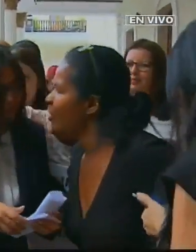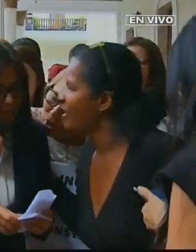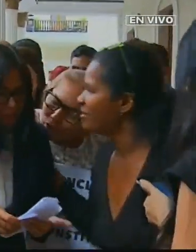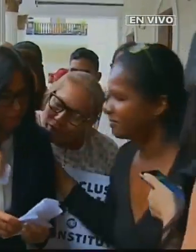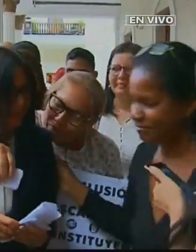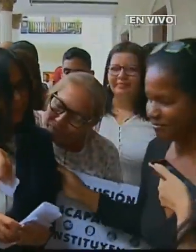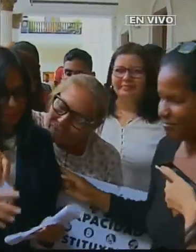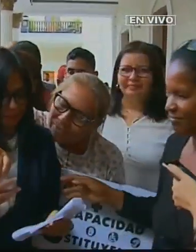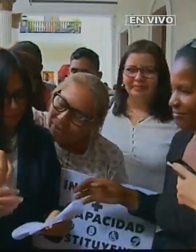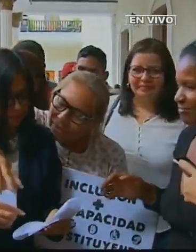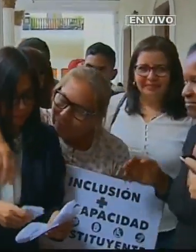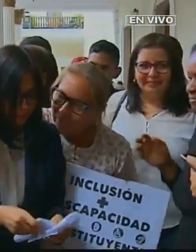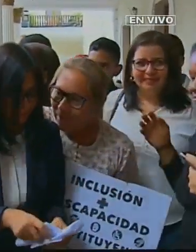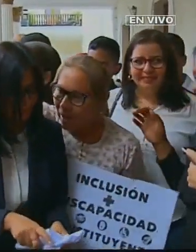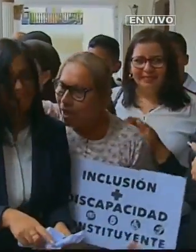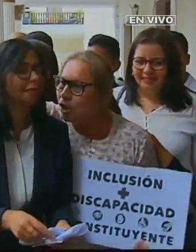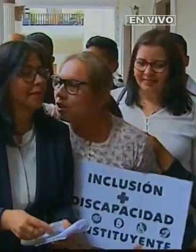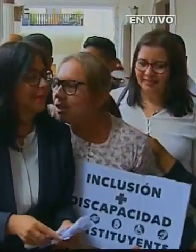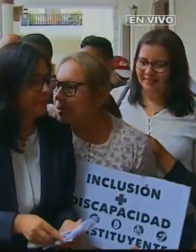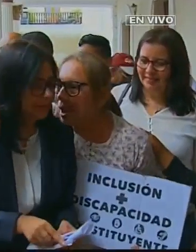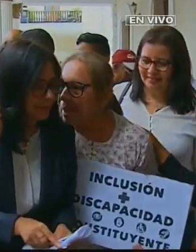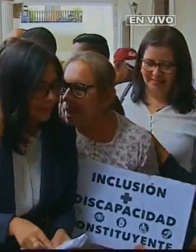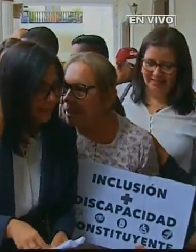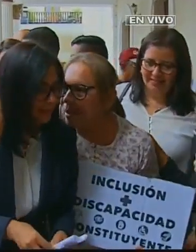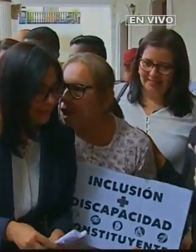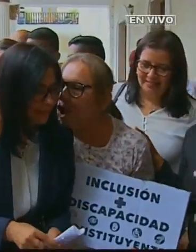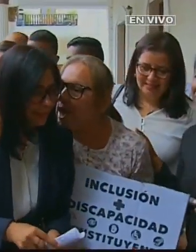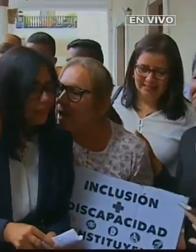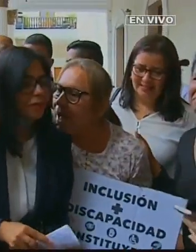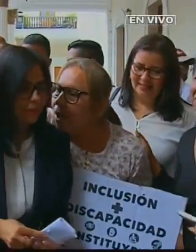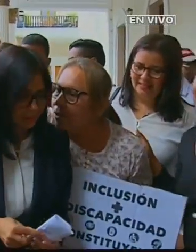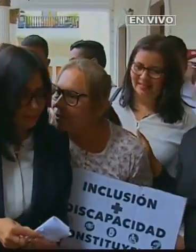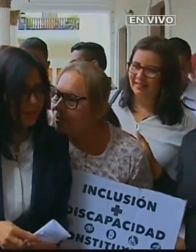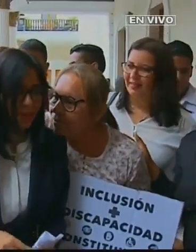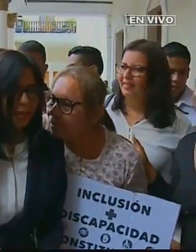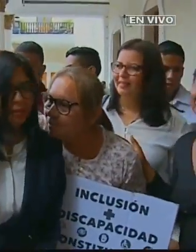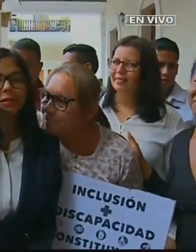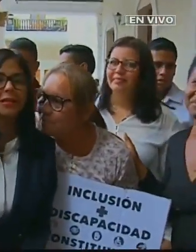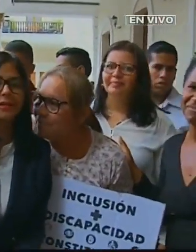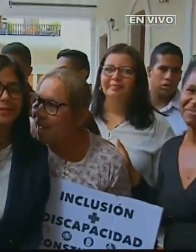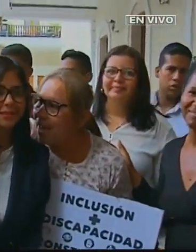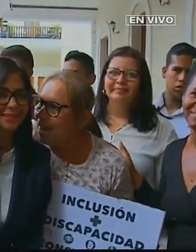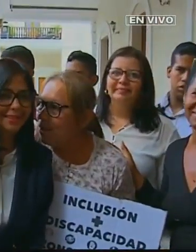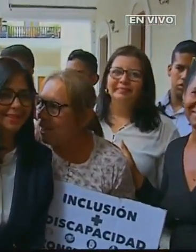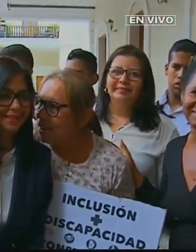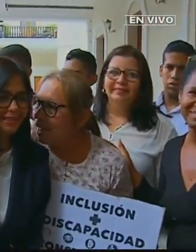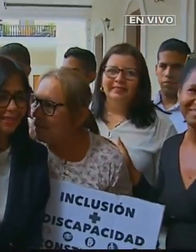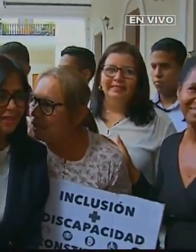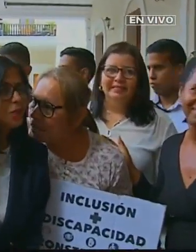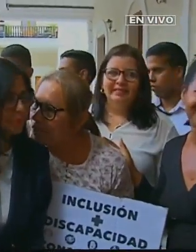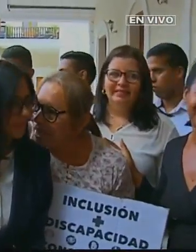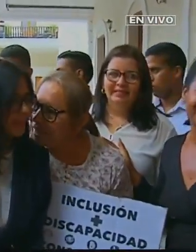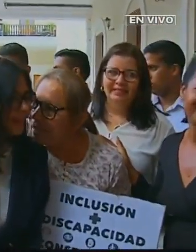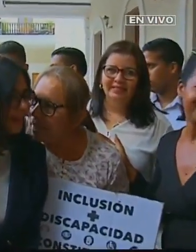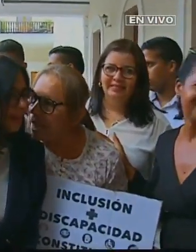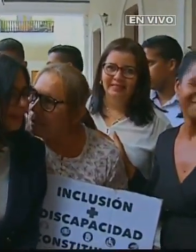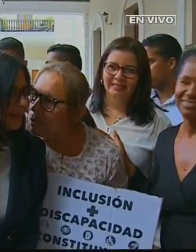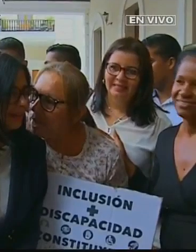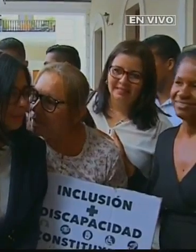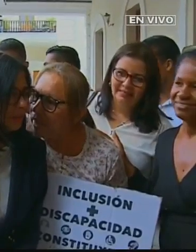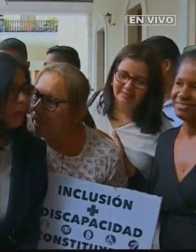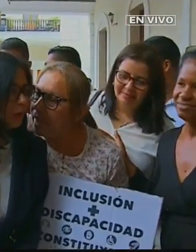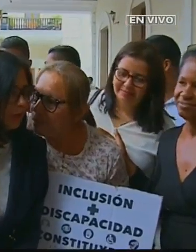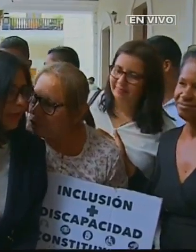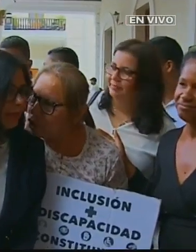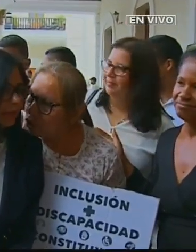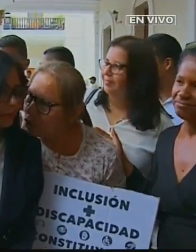y así lo mismo lo asegura el presidente Nicolás Maduro y es el mismo trabajo que viene desarrollando el presidente Nicolás Maduro a través del sistema de misiones